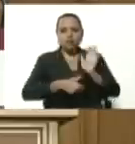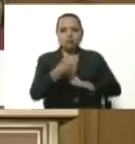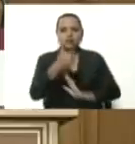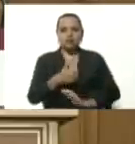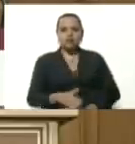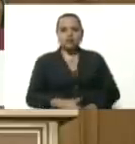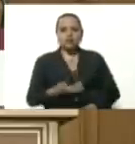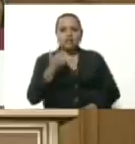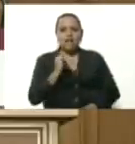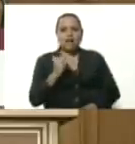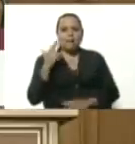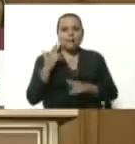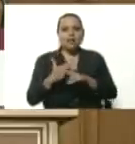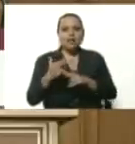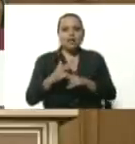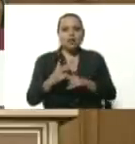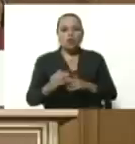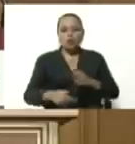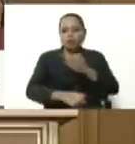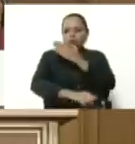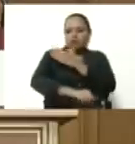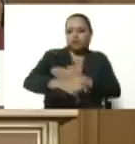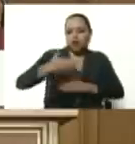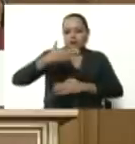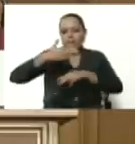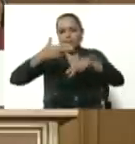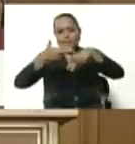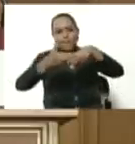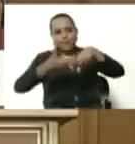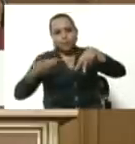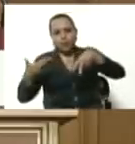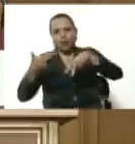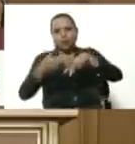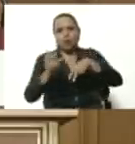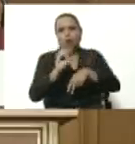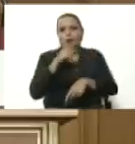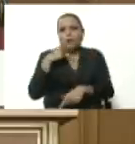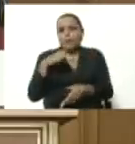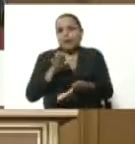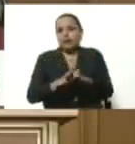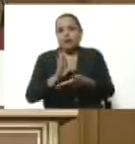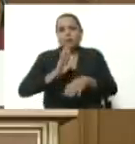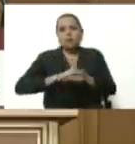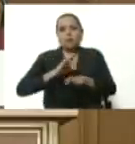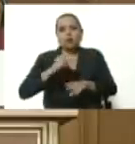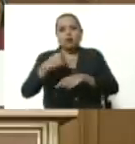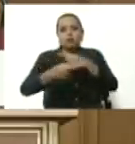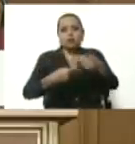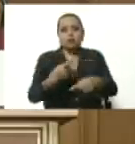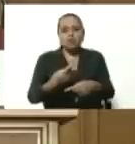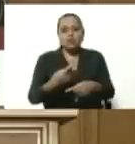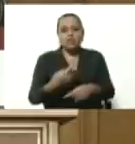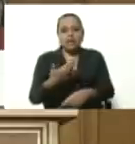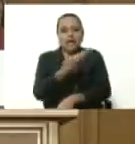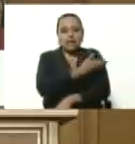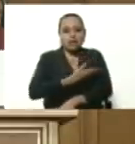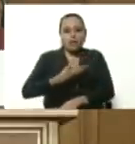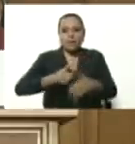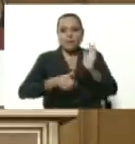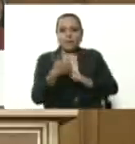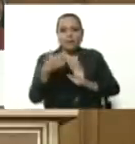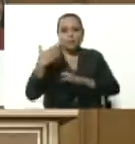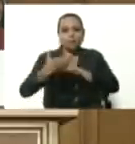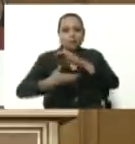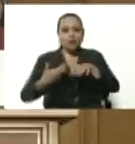hieran gravemente o mutilen, y no tanto que maten, ya que las consecuencias de un herido en guerra son más problemáticas que las de